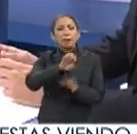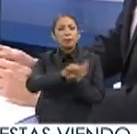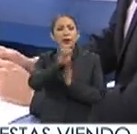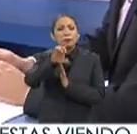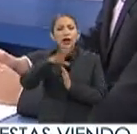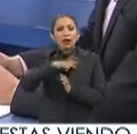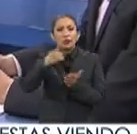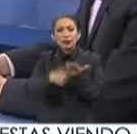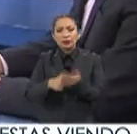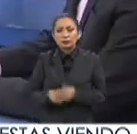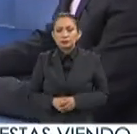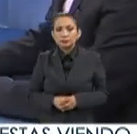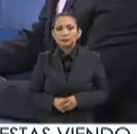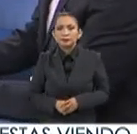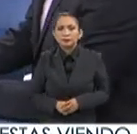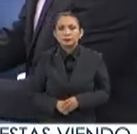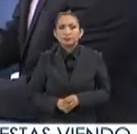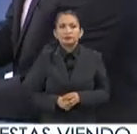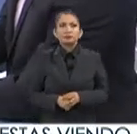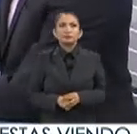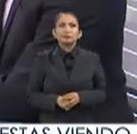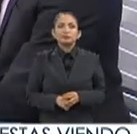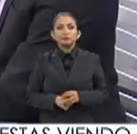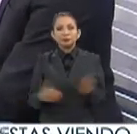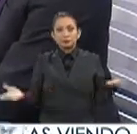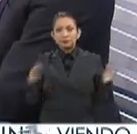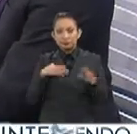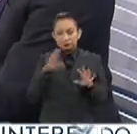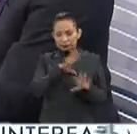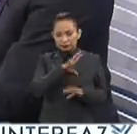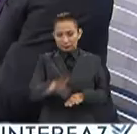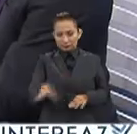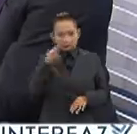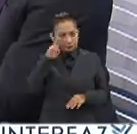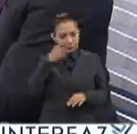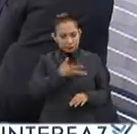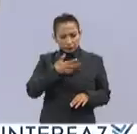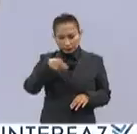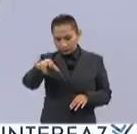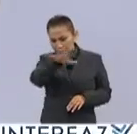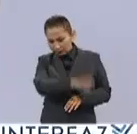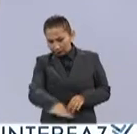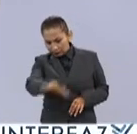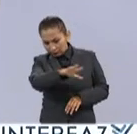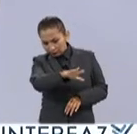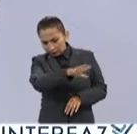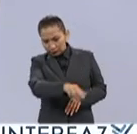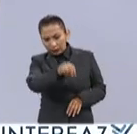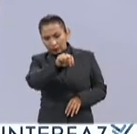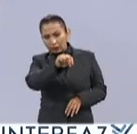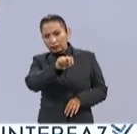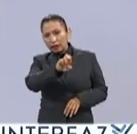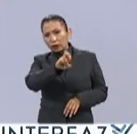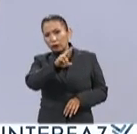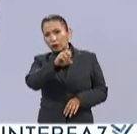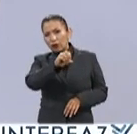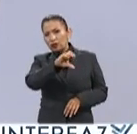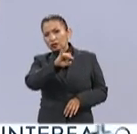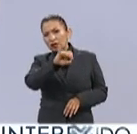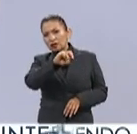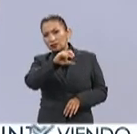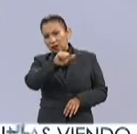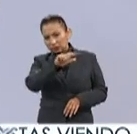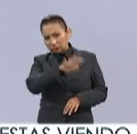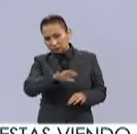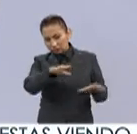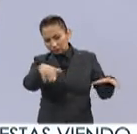ejemplo? Bueno, a grandes rasgos tenemos una área de neurociencias, que es